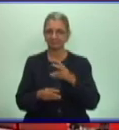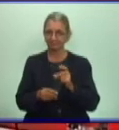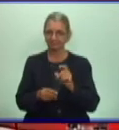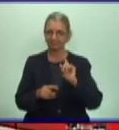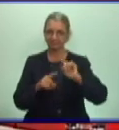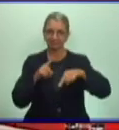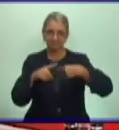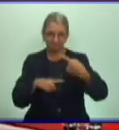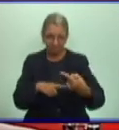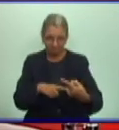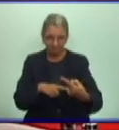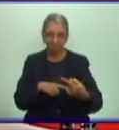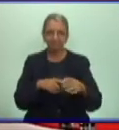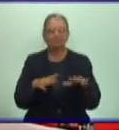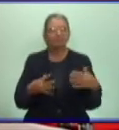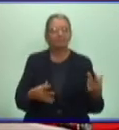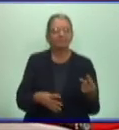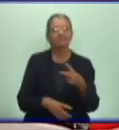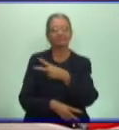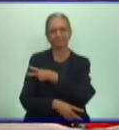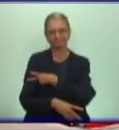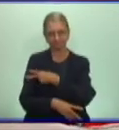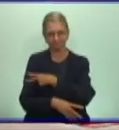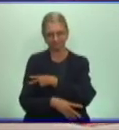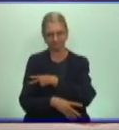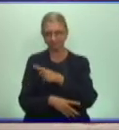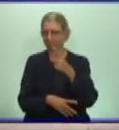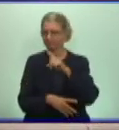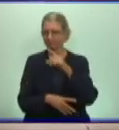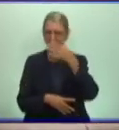de regreso con la enseñanza secundaria. No